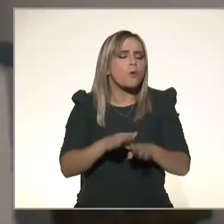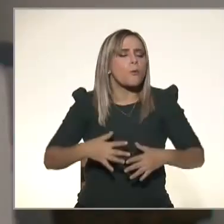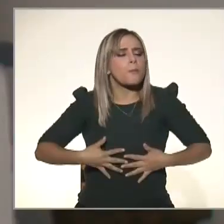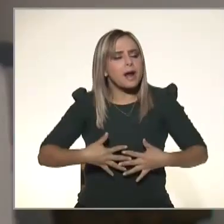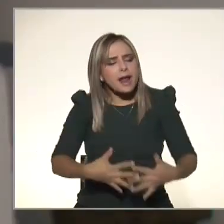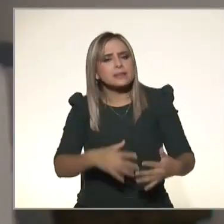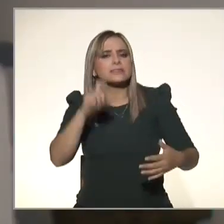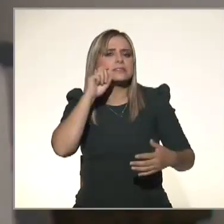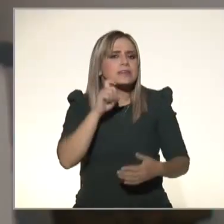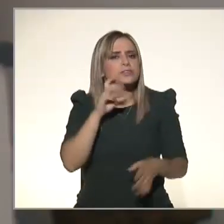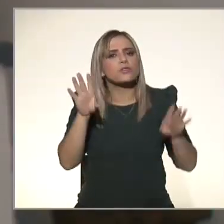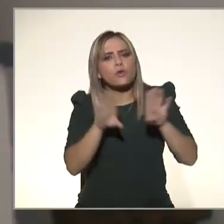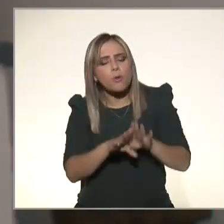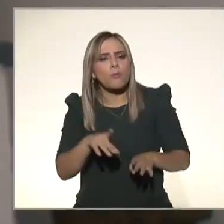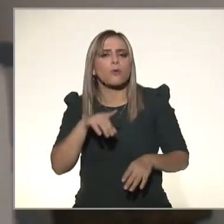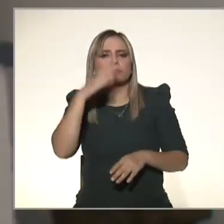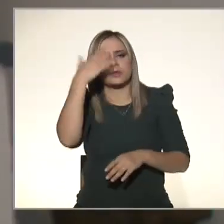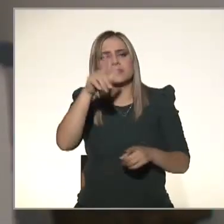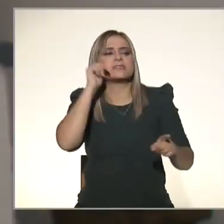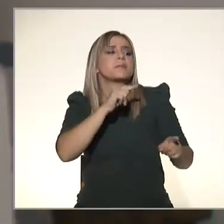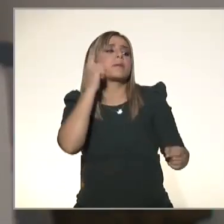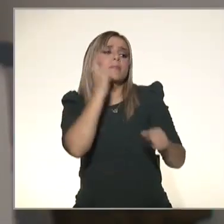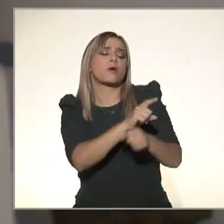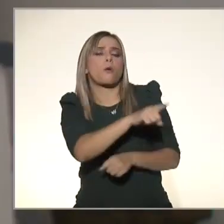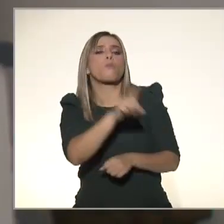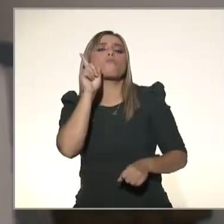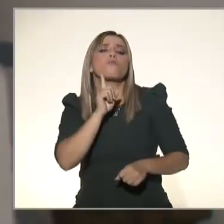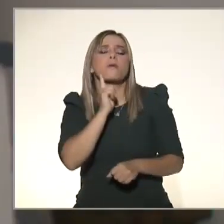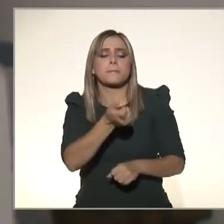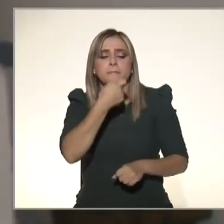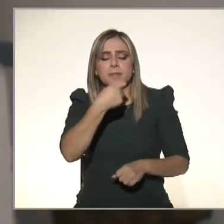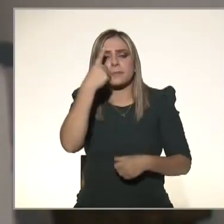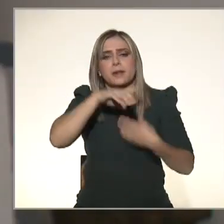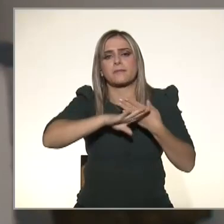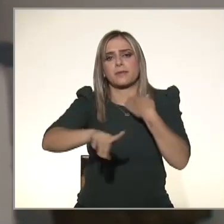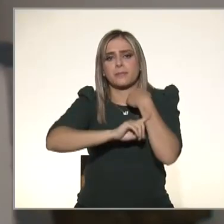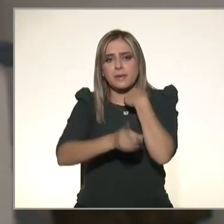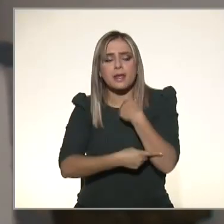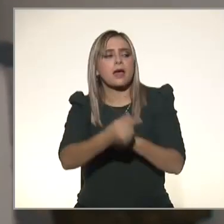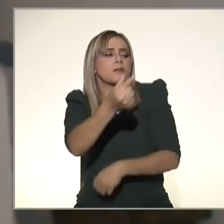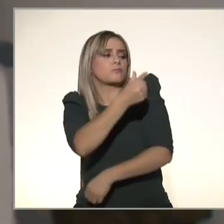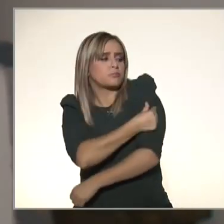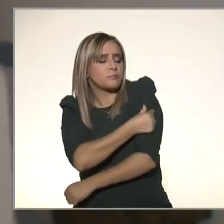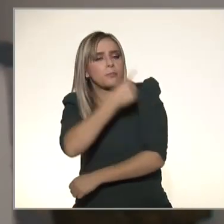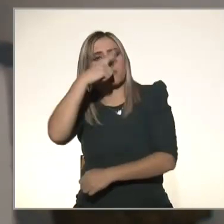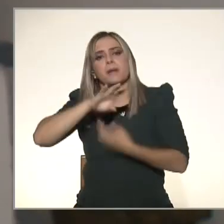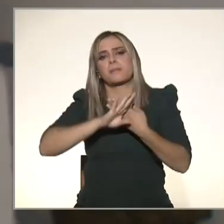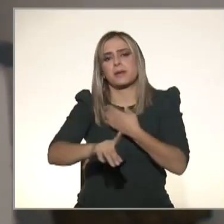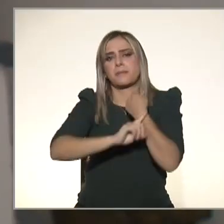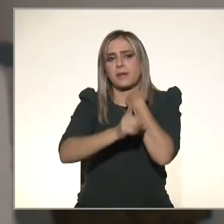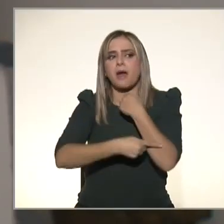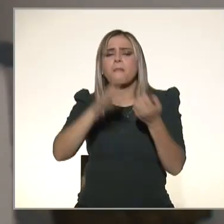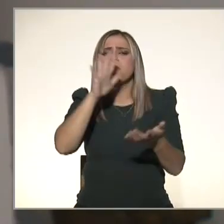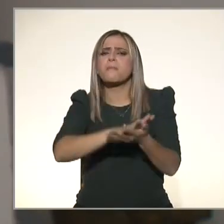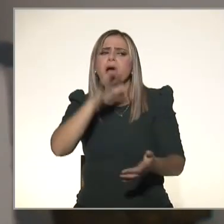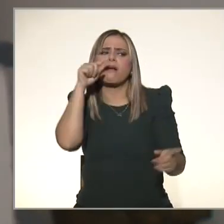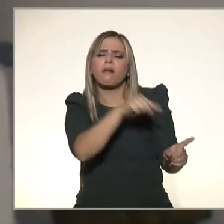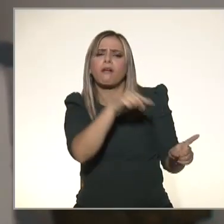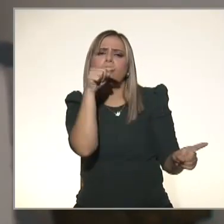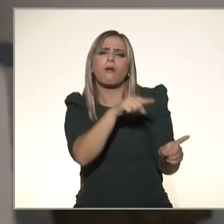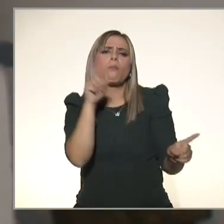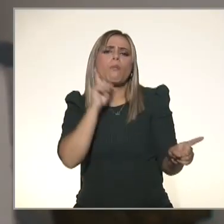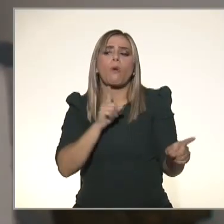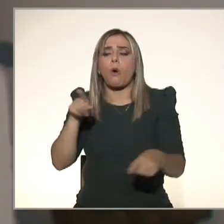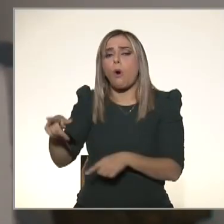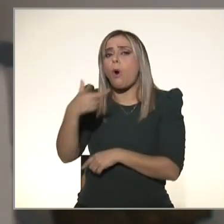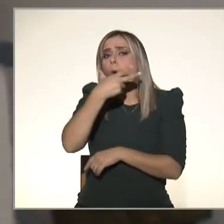mujeres son las que toman las pastillas, las que se inyectan, las que utilizan los dispositivos, etcétera, etcétera. Y lo único que le queda a los varones